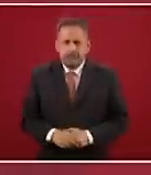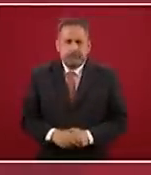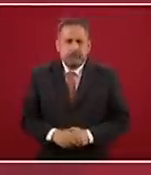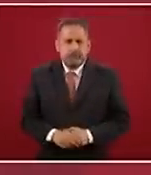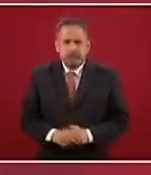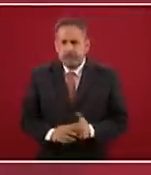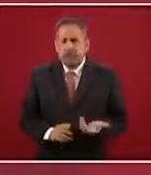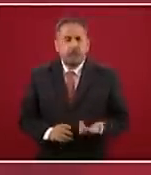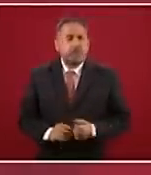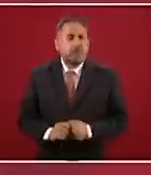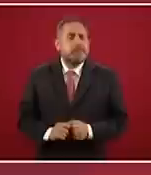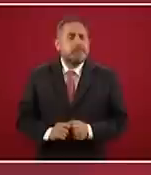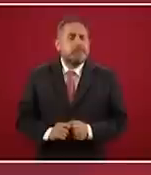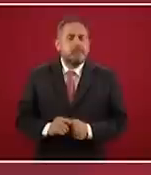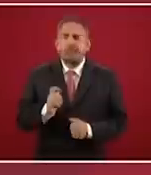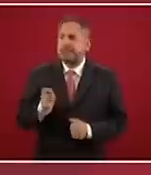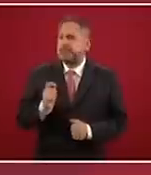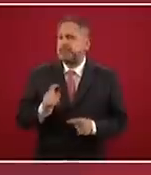quién